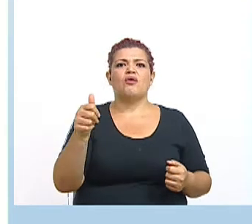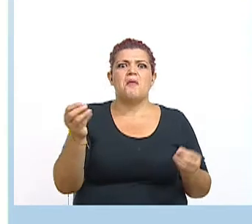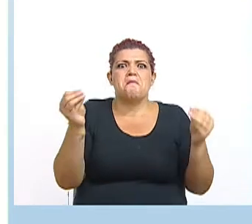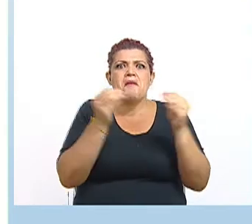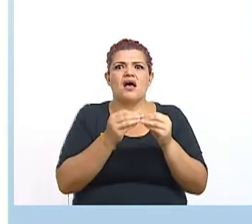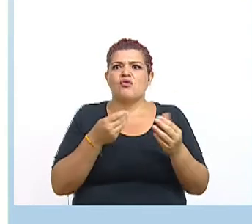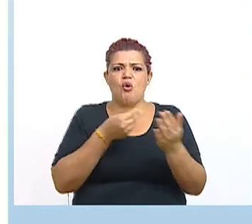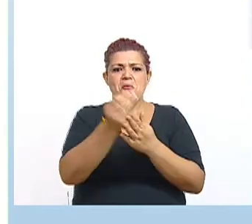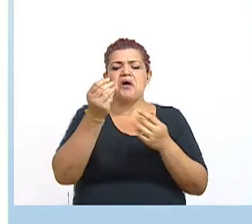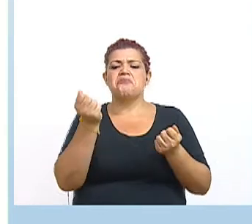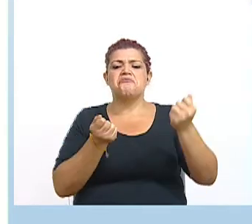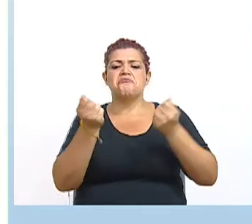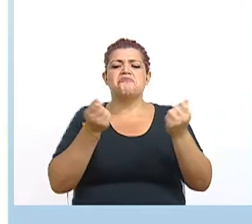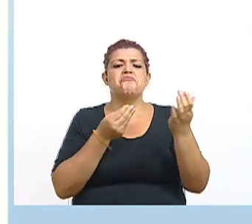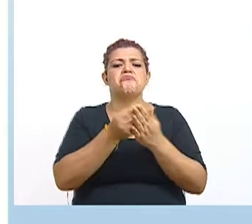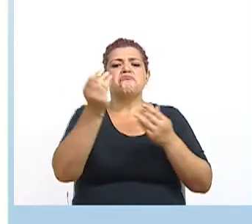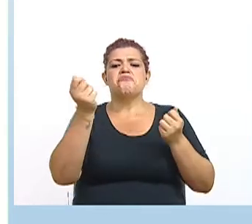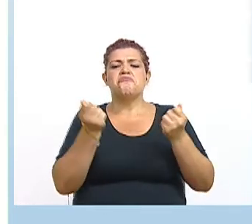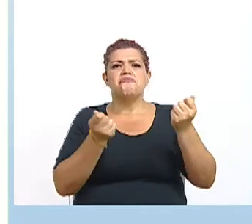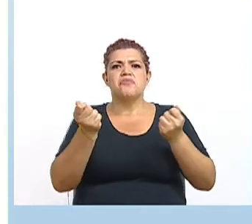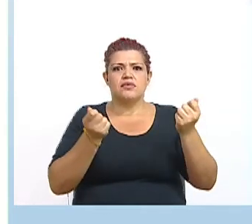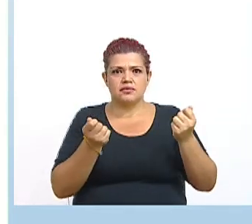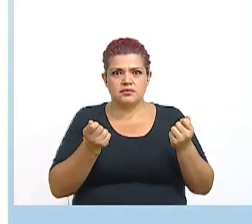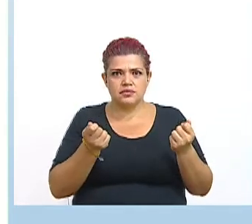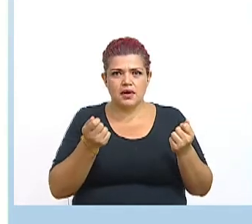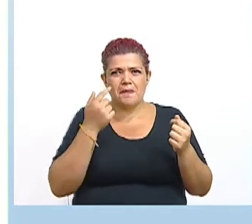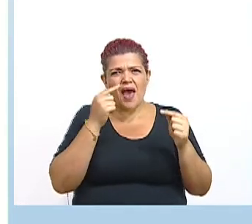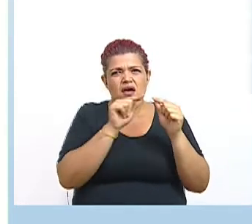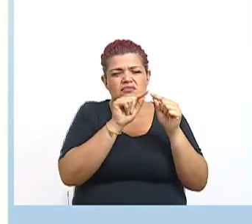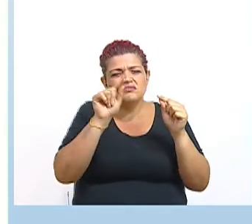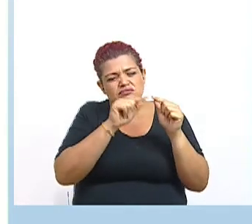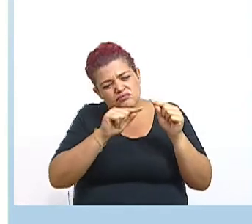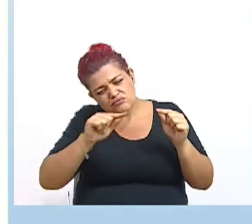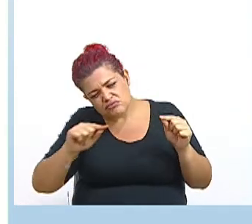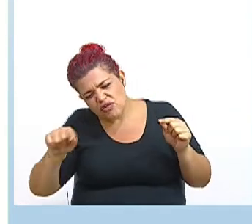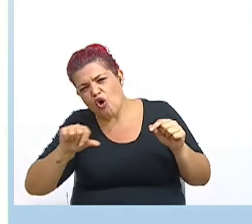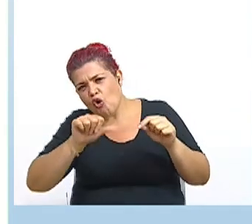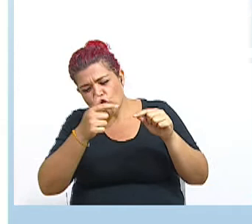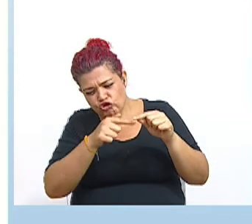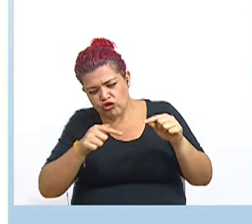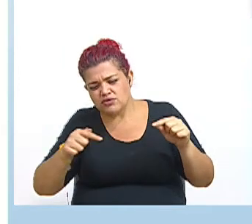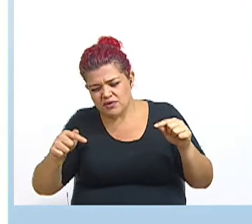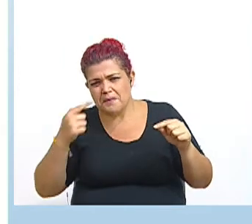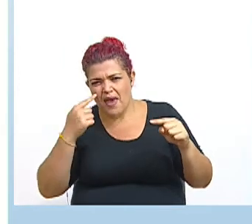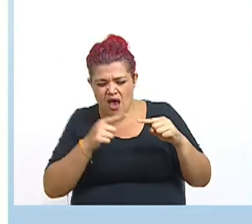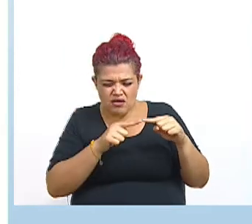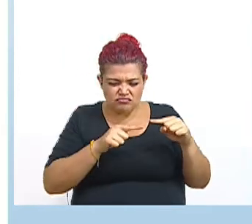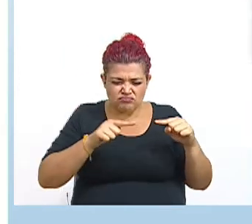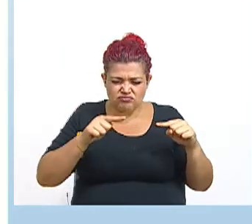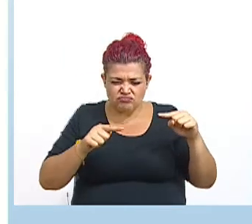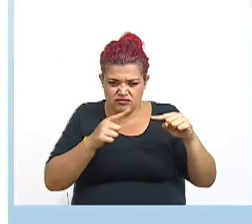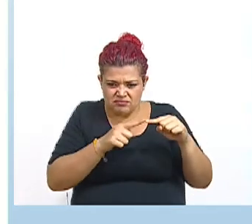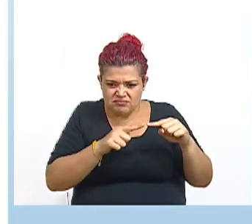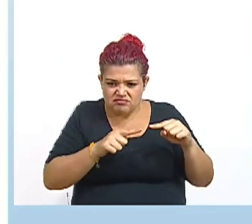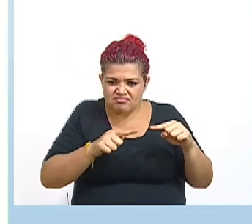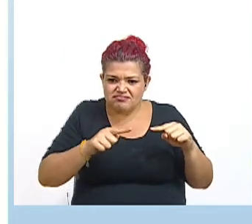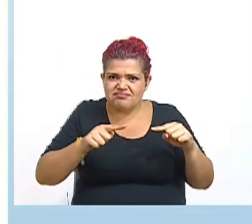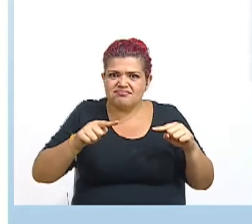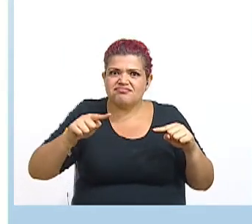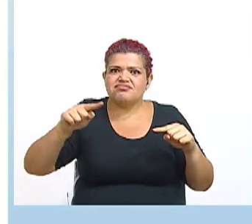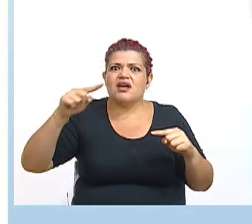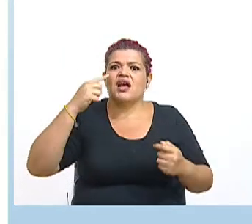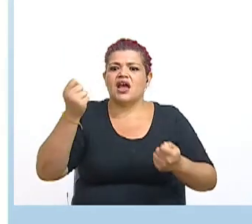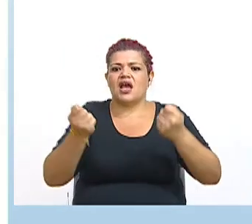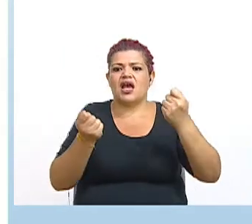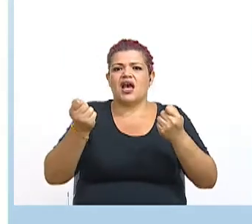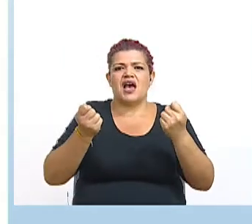son más. Aunque hay otras líneas menos severas, también están en una tendencia hacia el aumento. Vehículos de